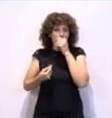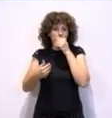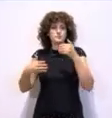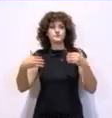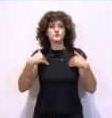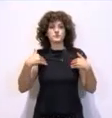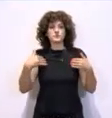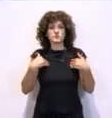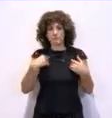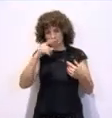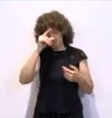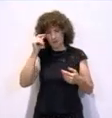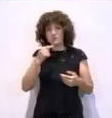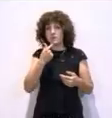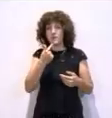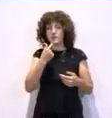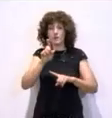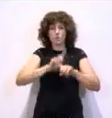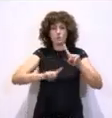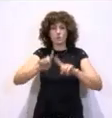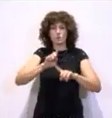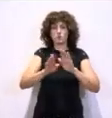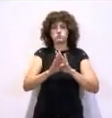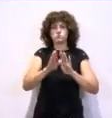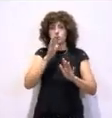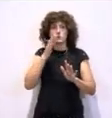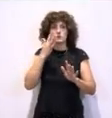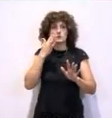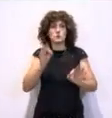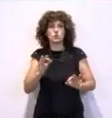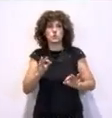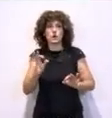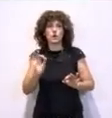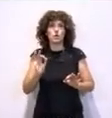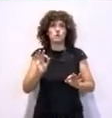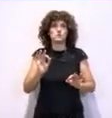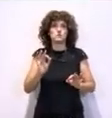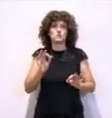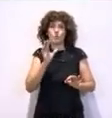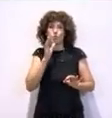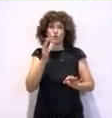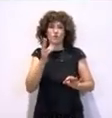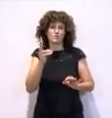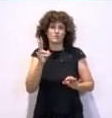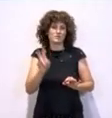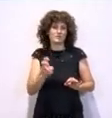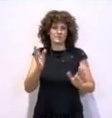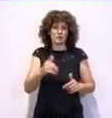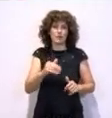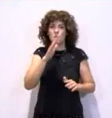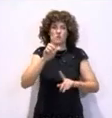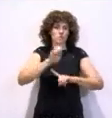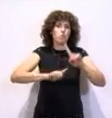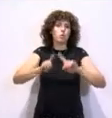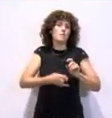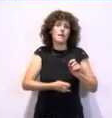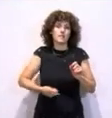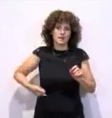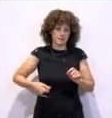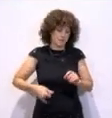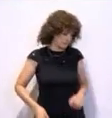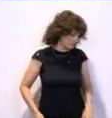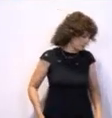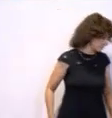seguridad alimentaria, lo decía, de seguridad o de suficiencia, le diría yo, vamos, un problema de hambre de fondo, ¿no? Y